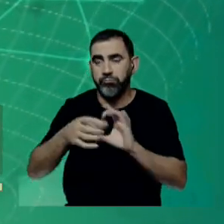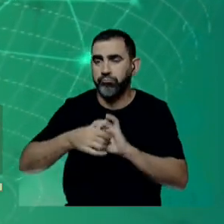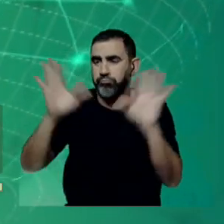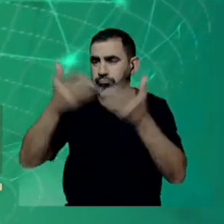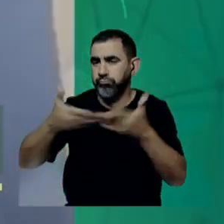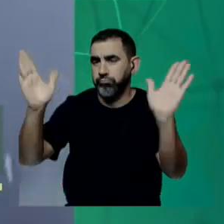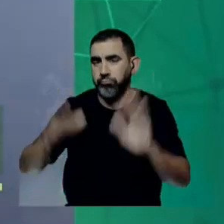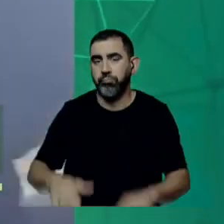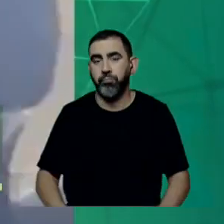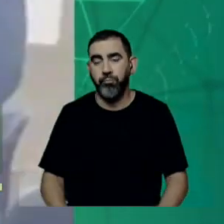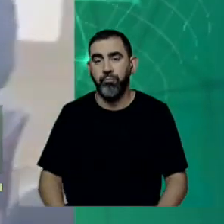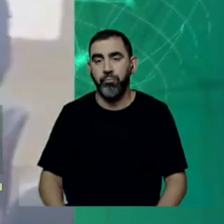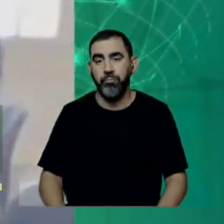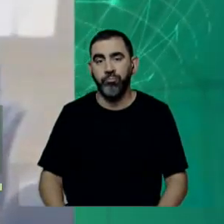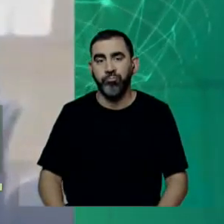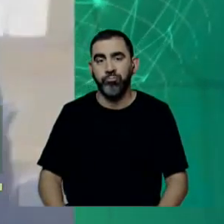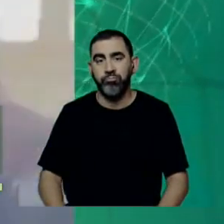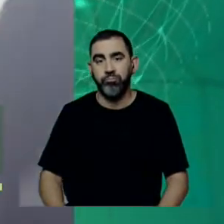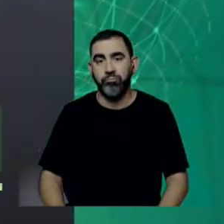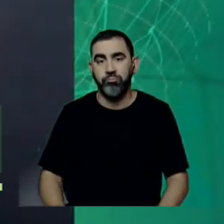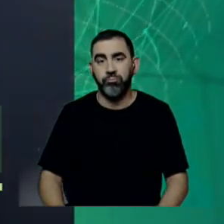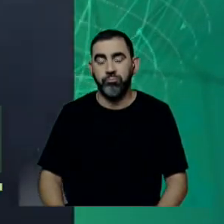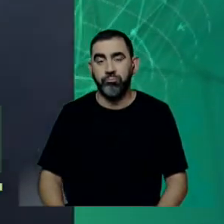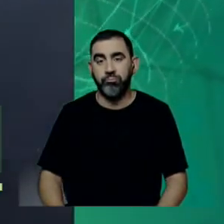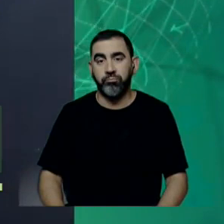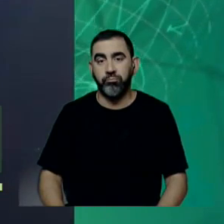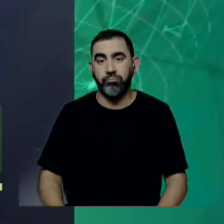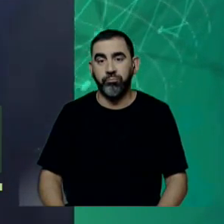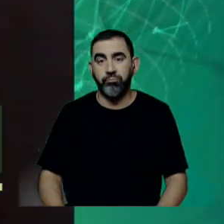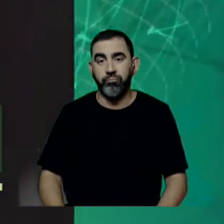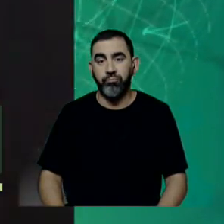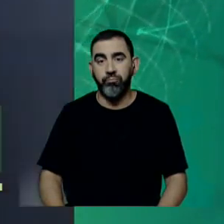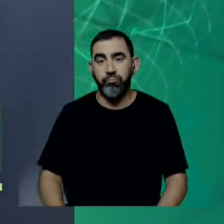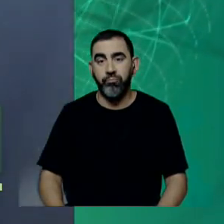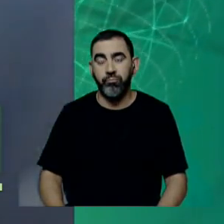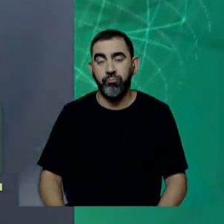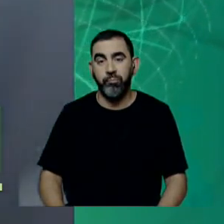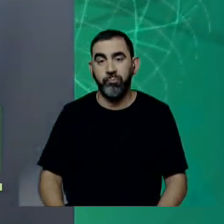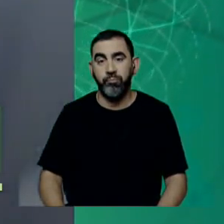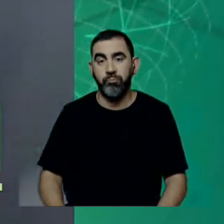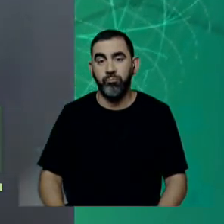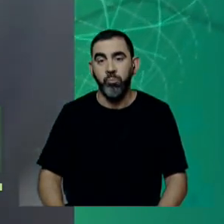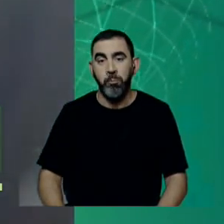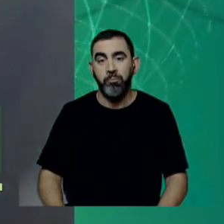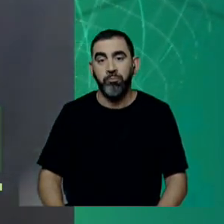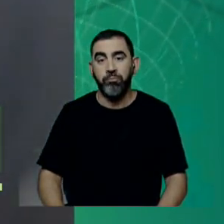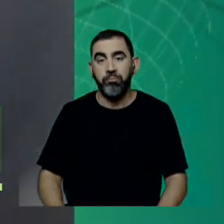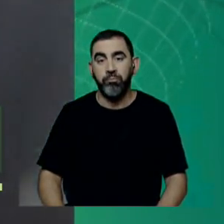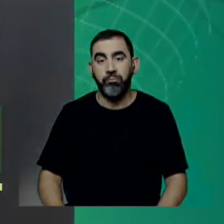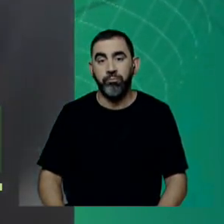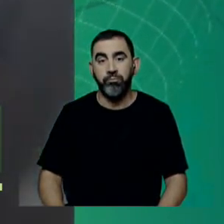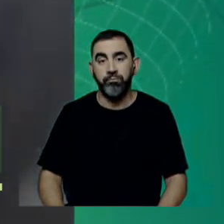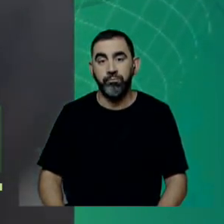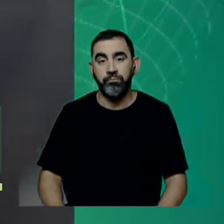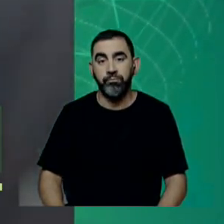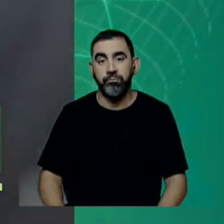paso. Não vou permitir que você ache aqui. Isto, não vou permitir. Eu sou o chefe da delegação do Brasil.